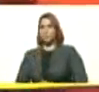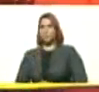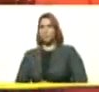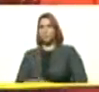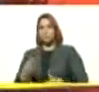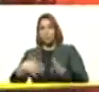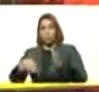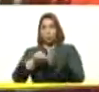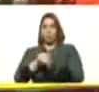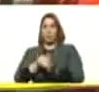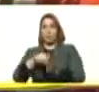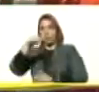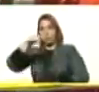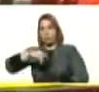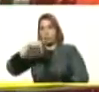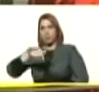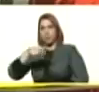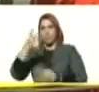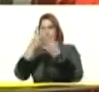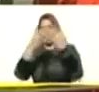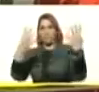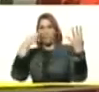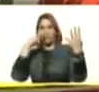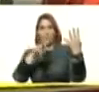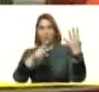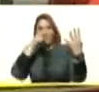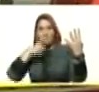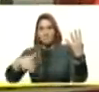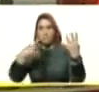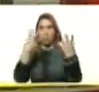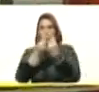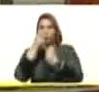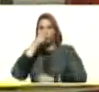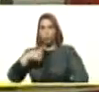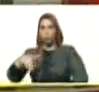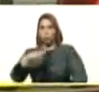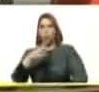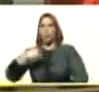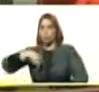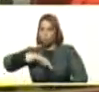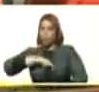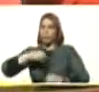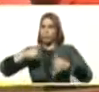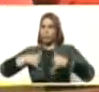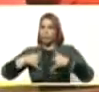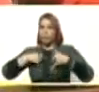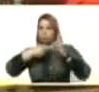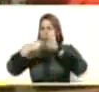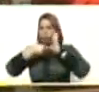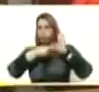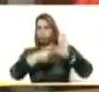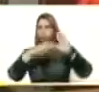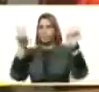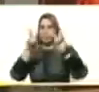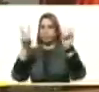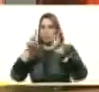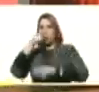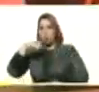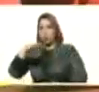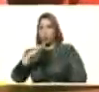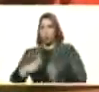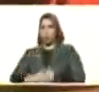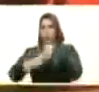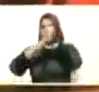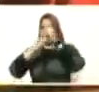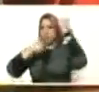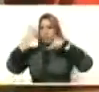nuevamente aquí al balcón del pueblo, con nuestro pueblo, es muestra de la victoria del pueblo heroico de Chávez y del